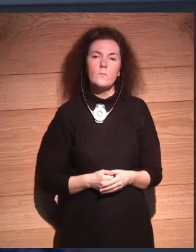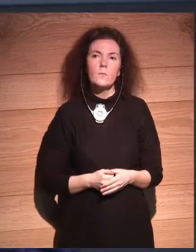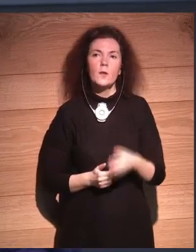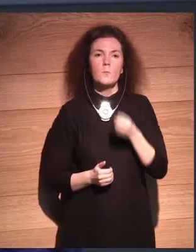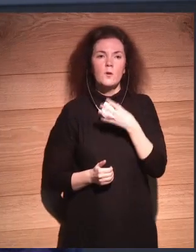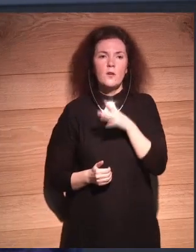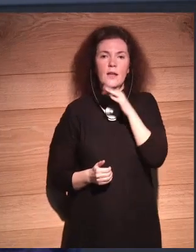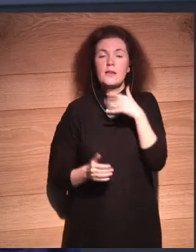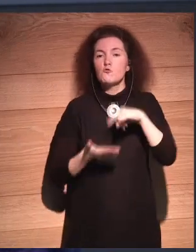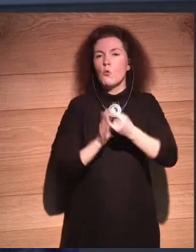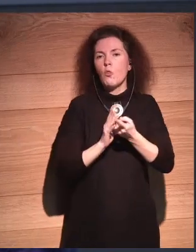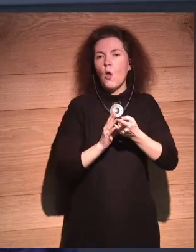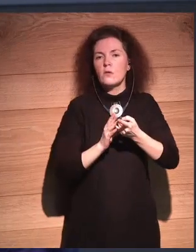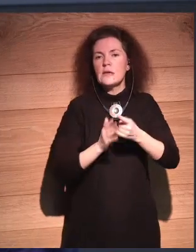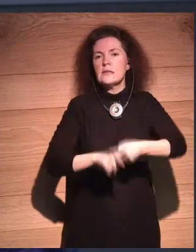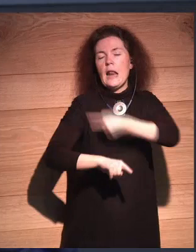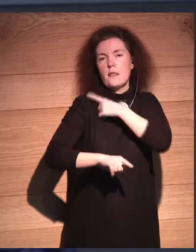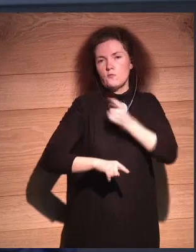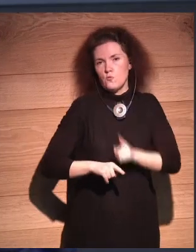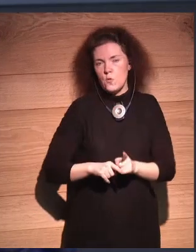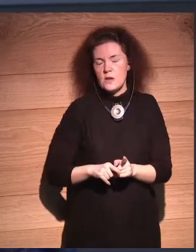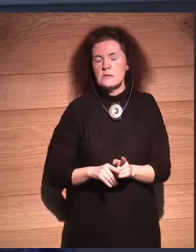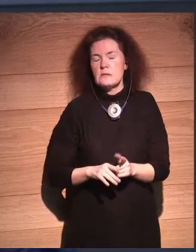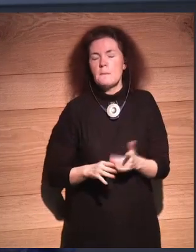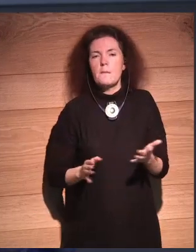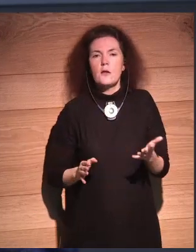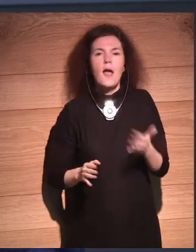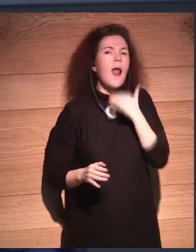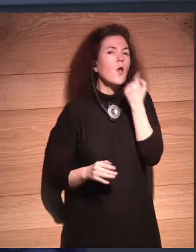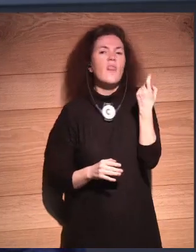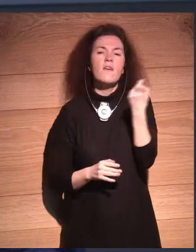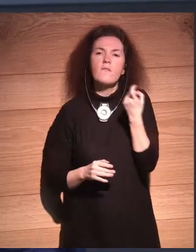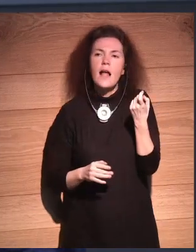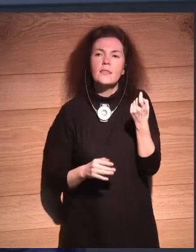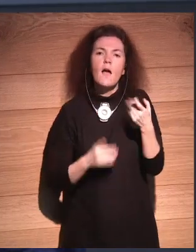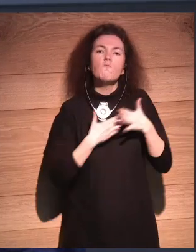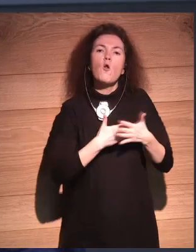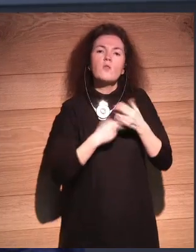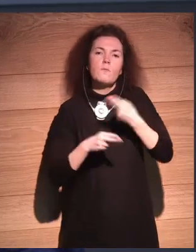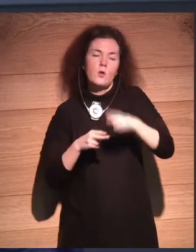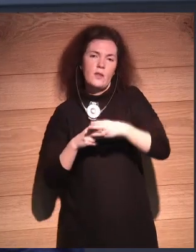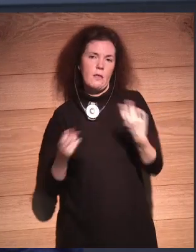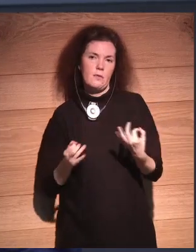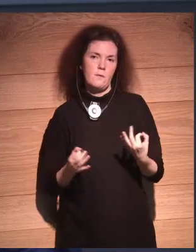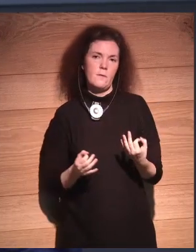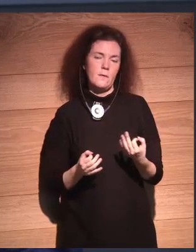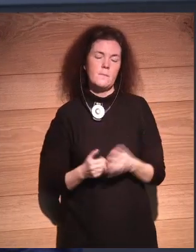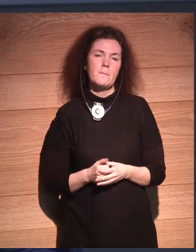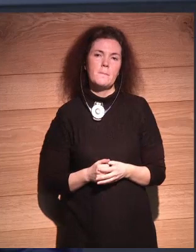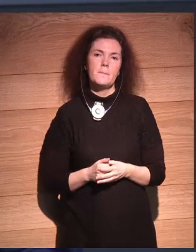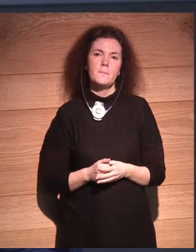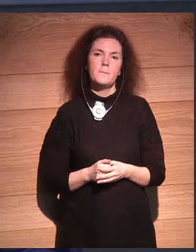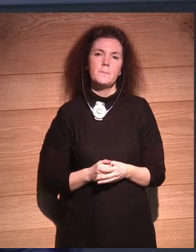Bueno, no, esto no es una solución radical, pero sí que le hace falta que haya voluntad política.